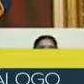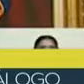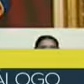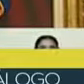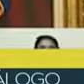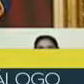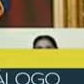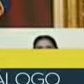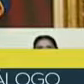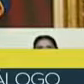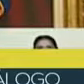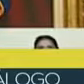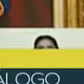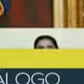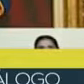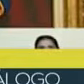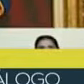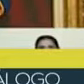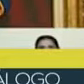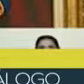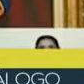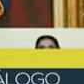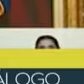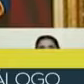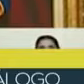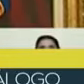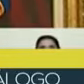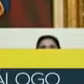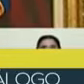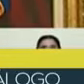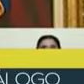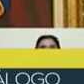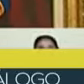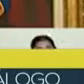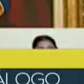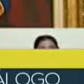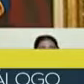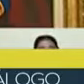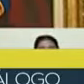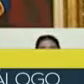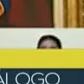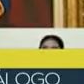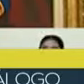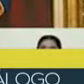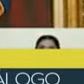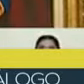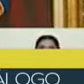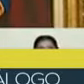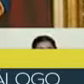York, Washington. El pueblo de Estados Unidos es un pueblo